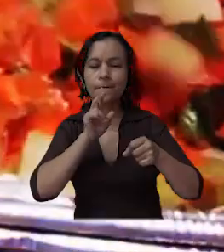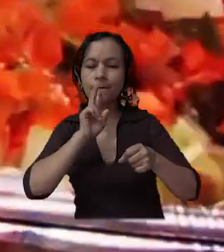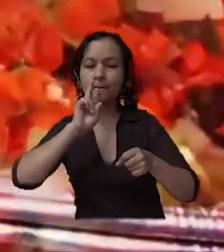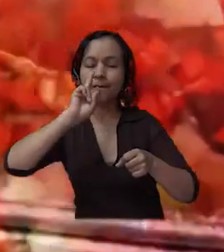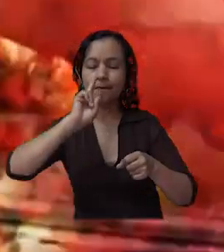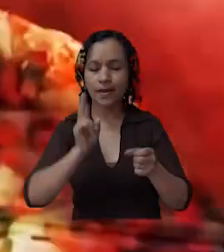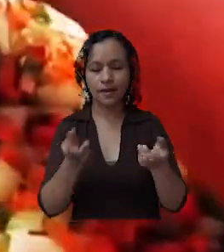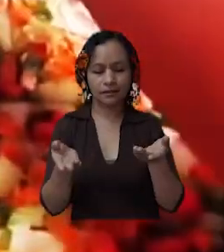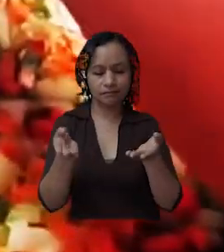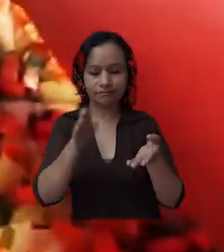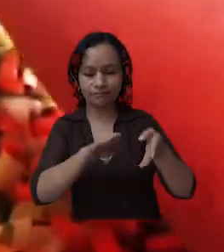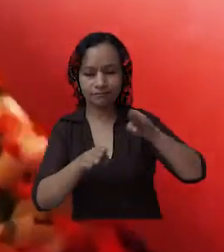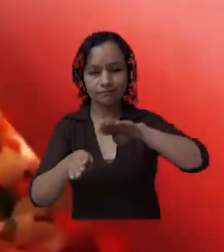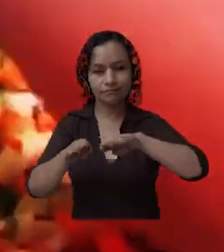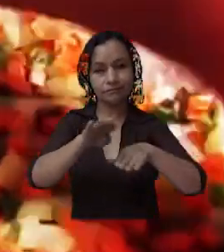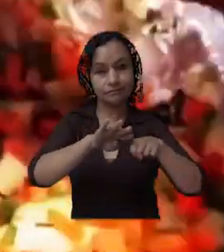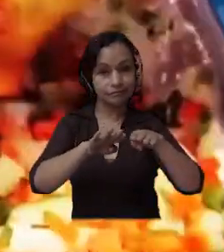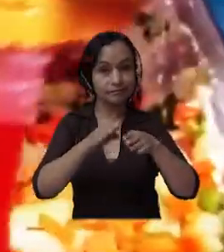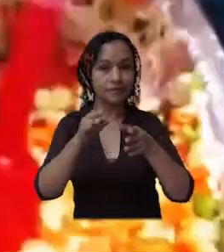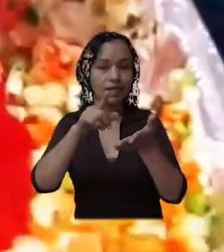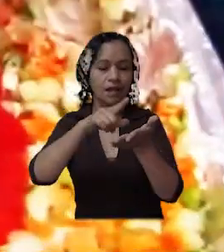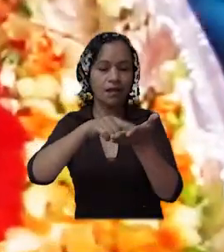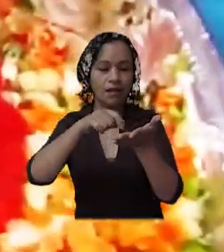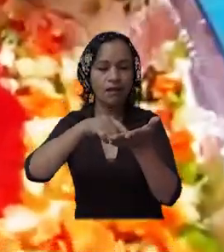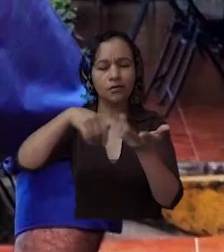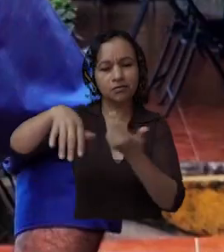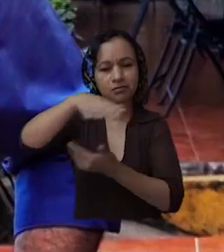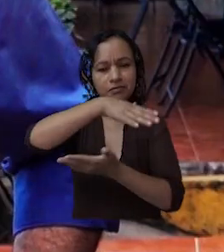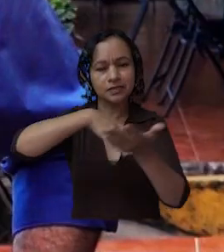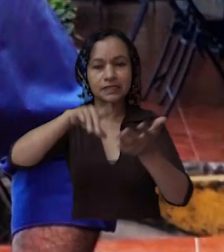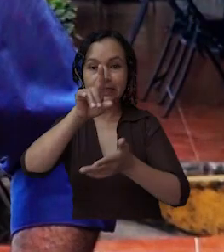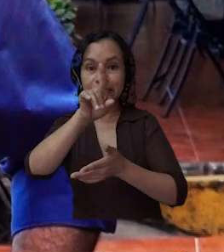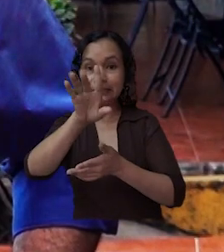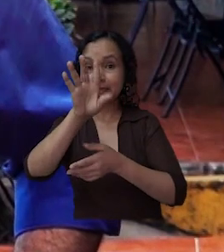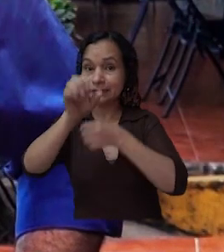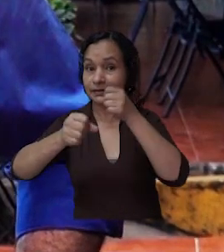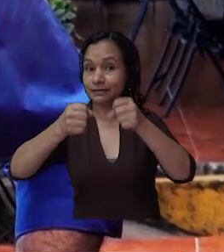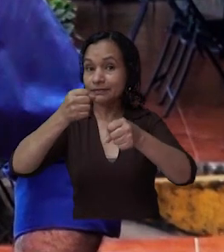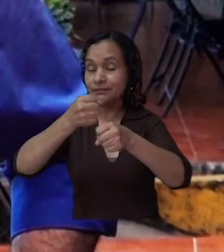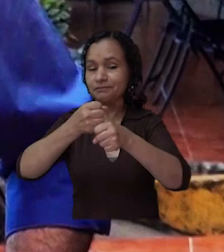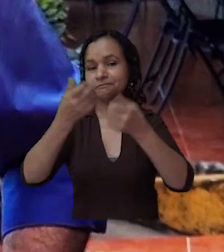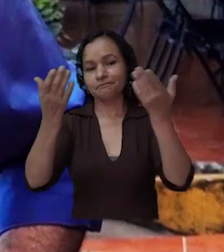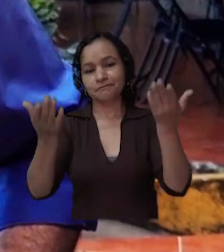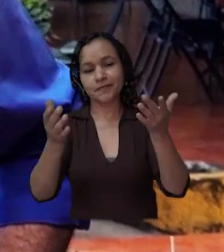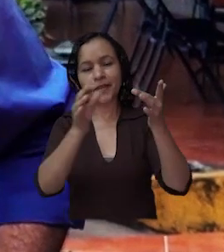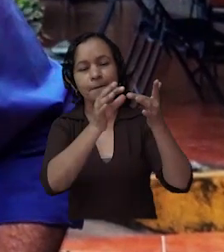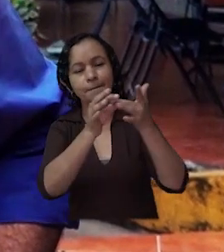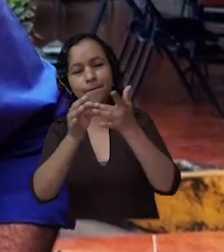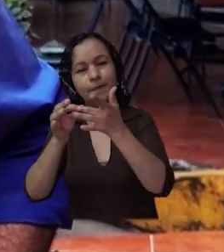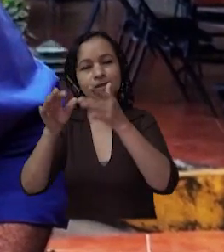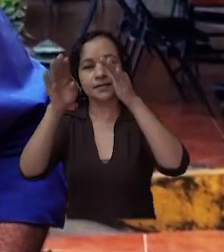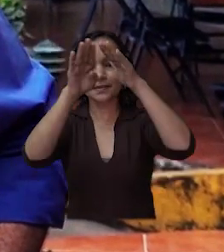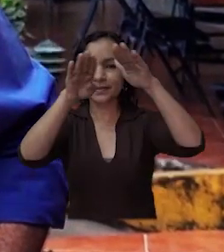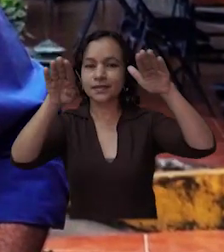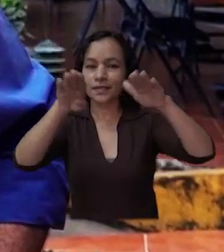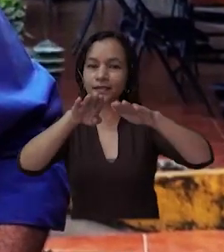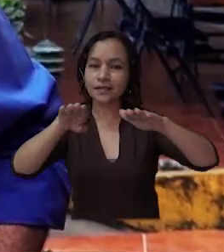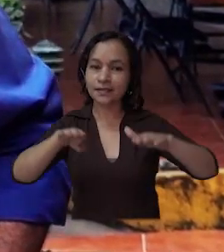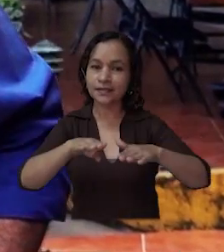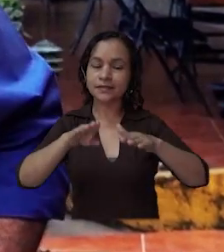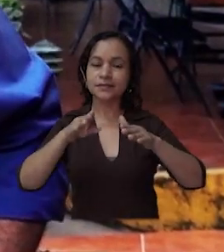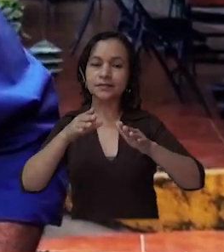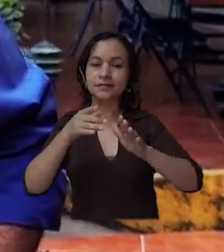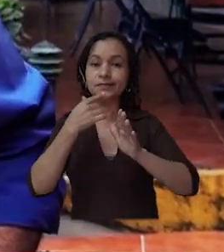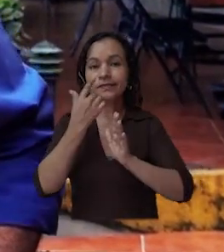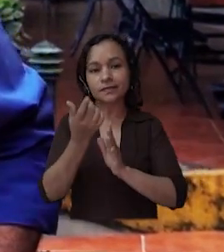bao, nacatamales, incluso arroz a la valenciana. La Navidad es especial porque es un tiempo para